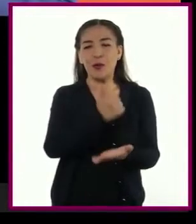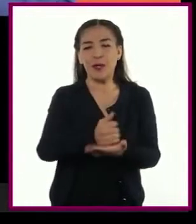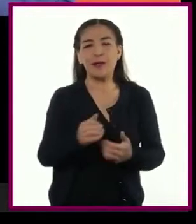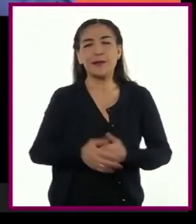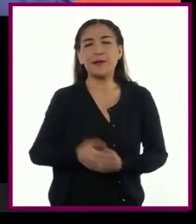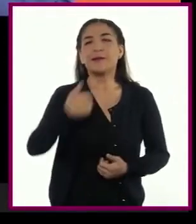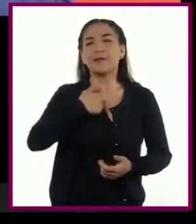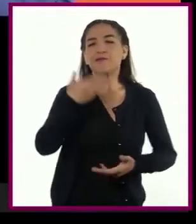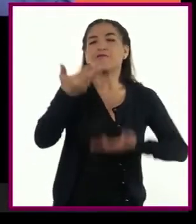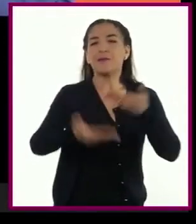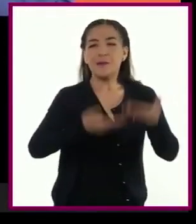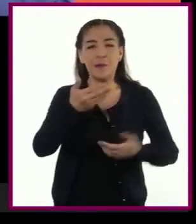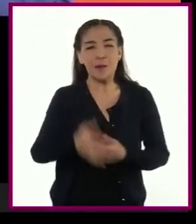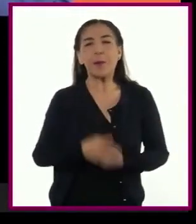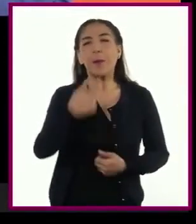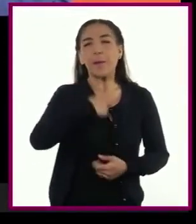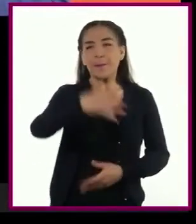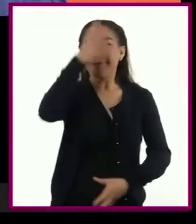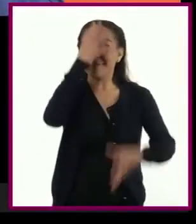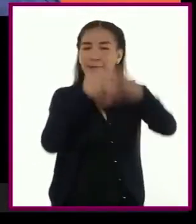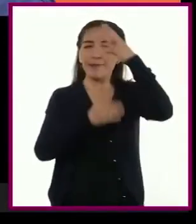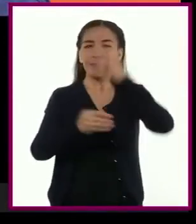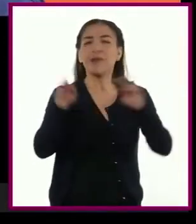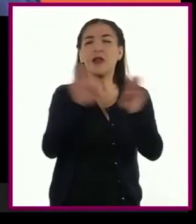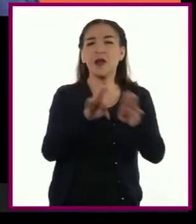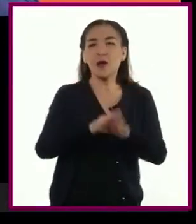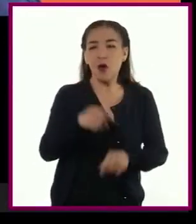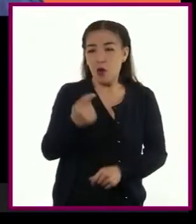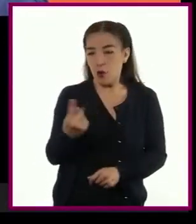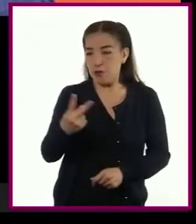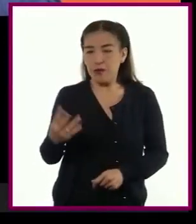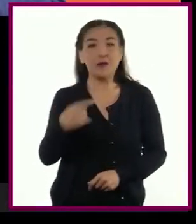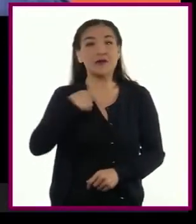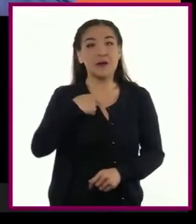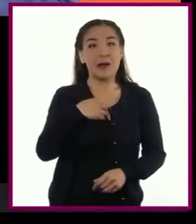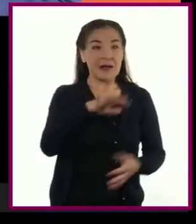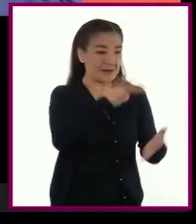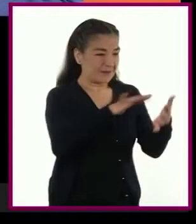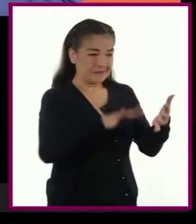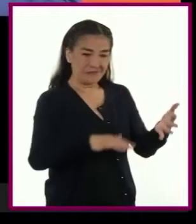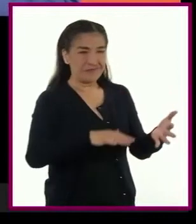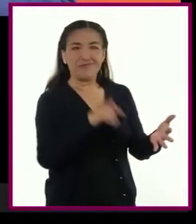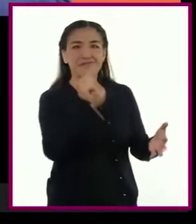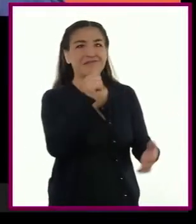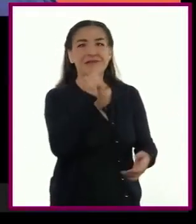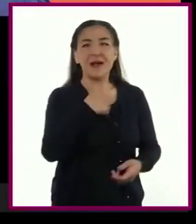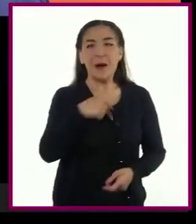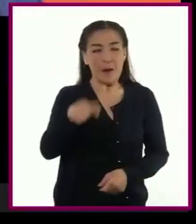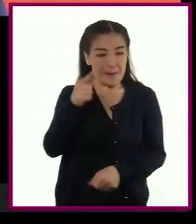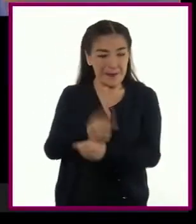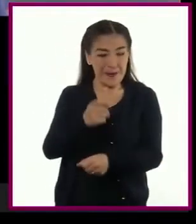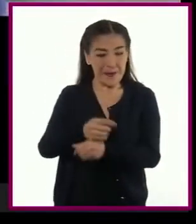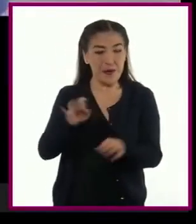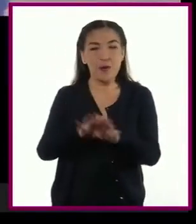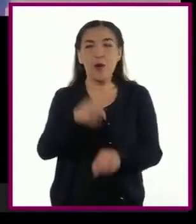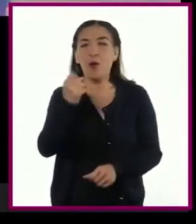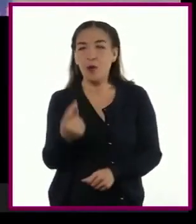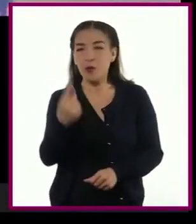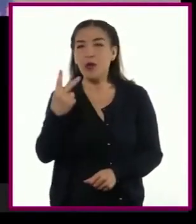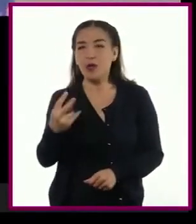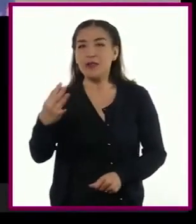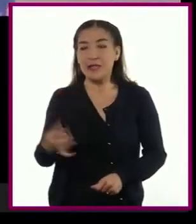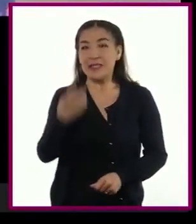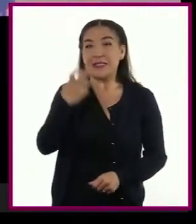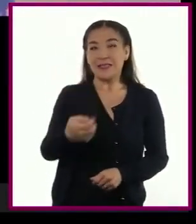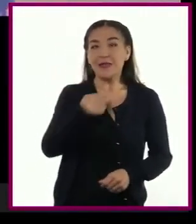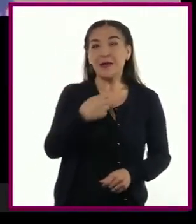Les comparto que yo aprendí a contar antes que a leer. Una de mis anécdotas favoritas es que siendo yo un